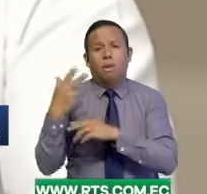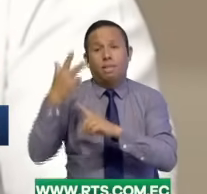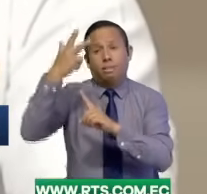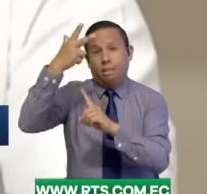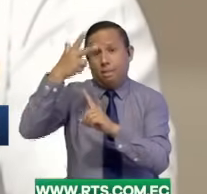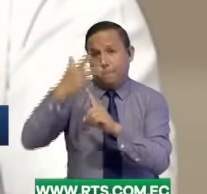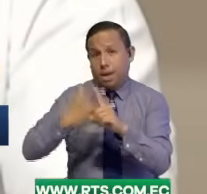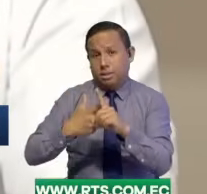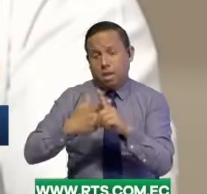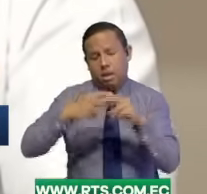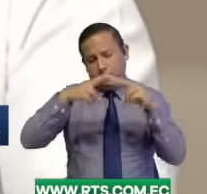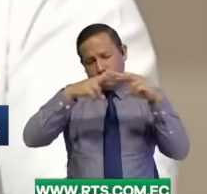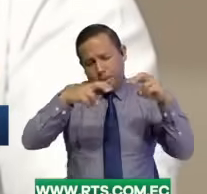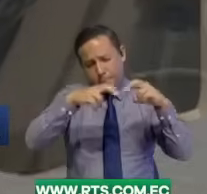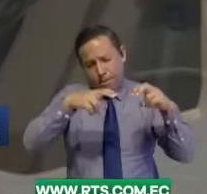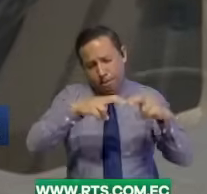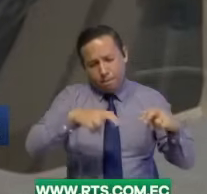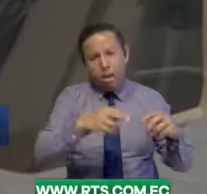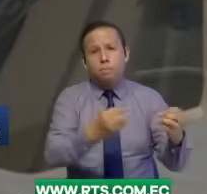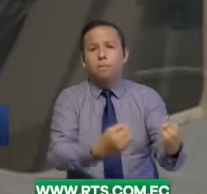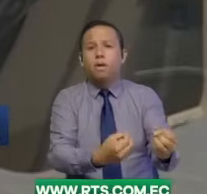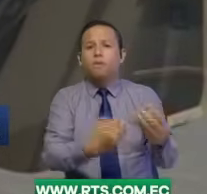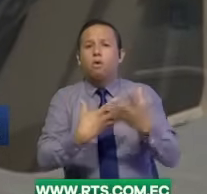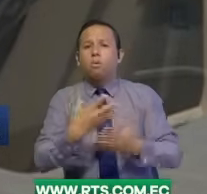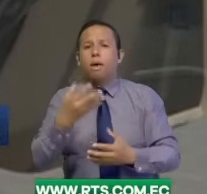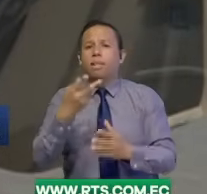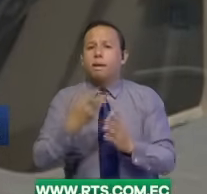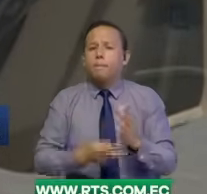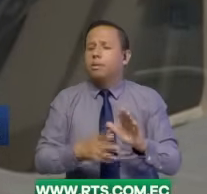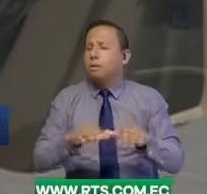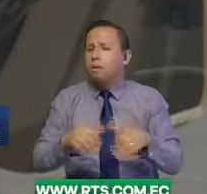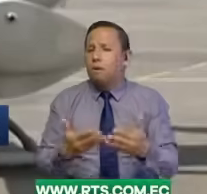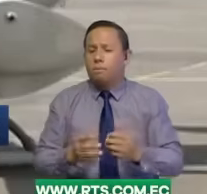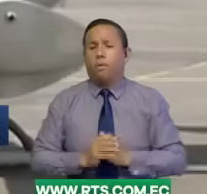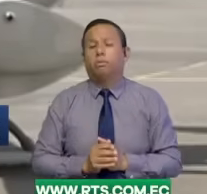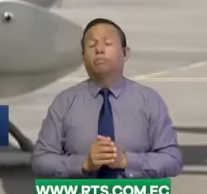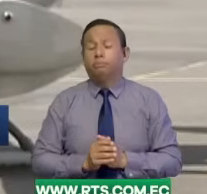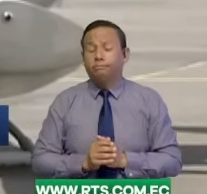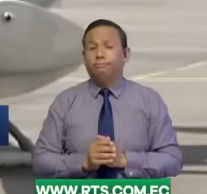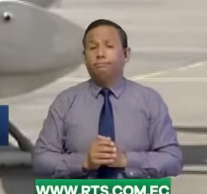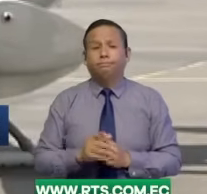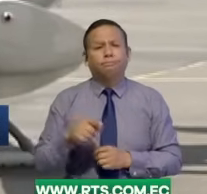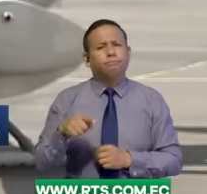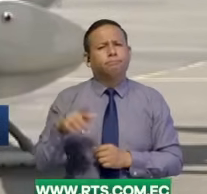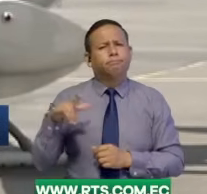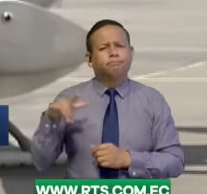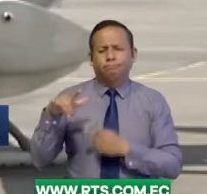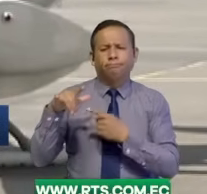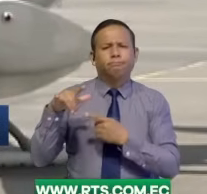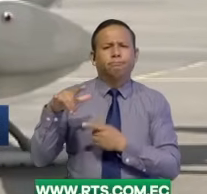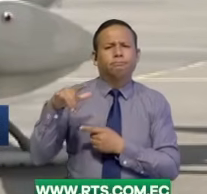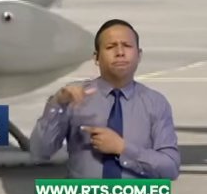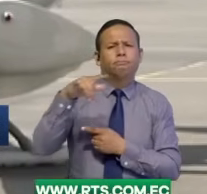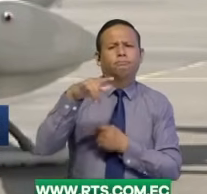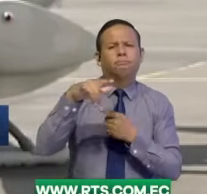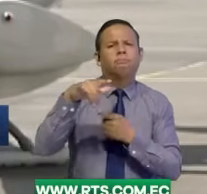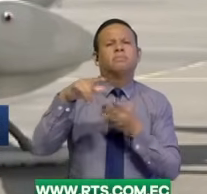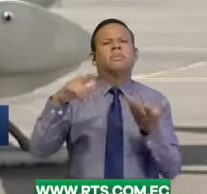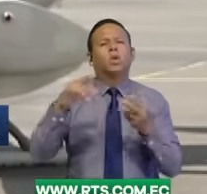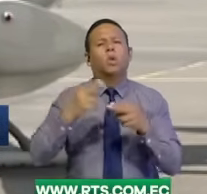para determinar las causas del accidente. De acuerdo con la información proporcionada, el transporte aéreo accidentado es un